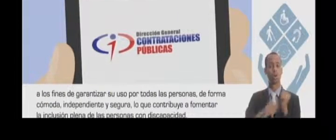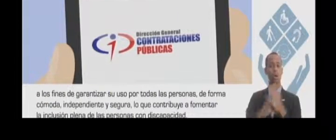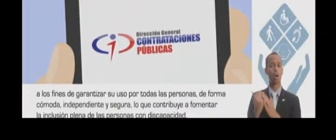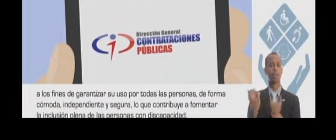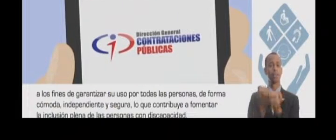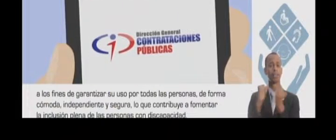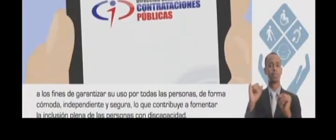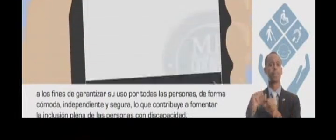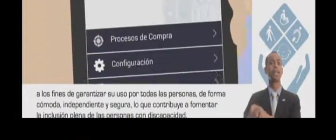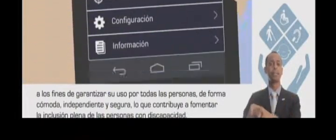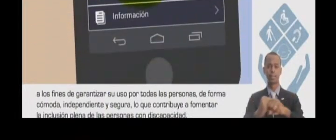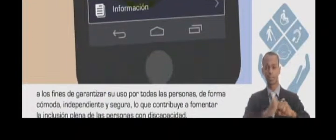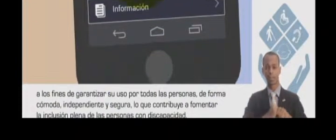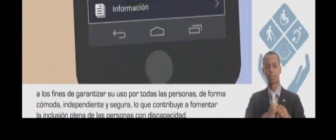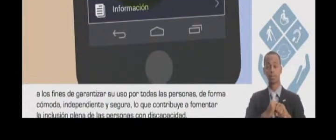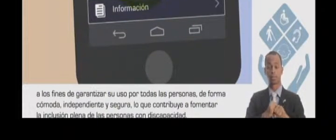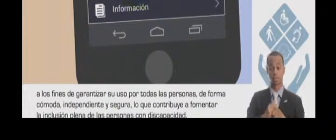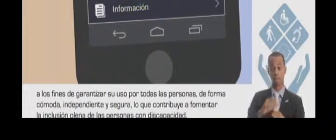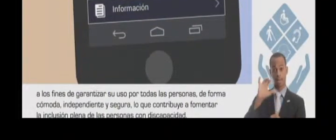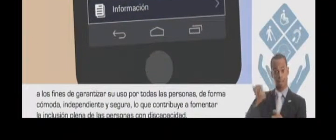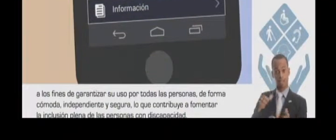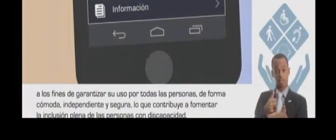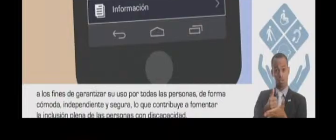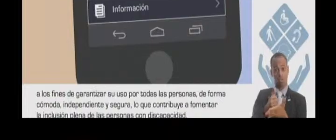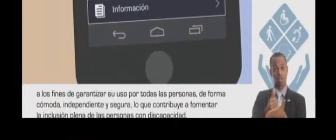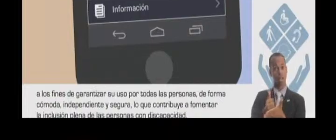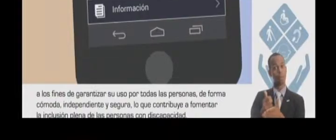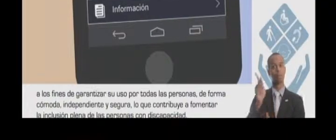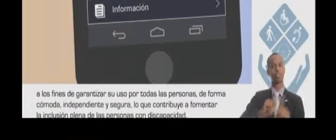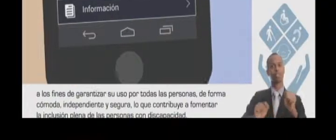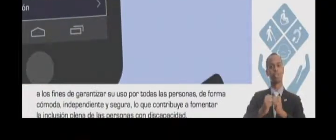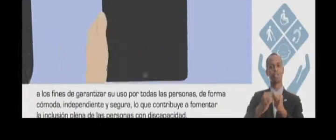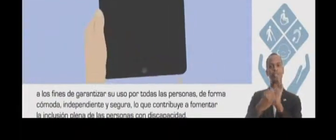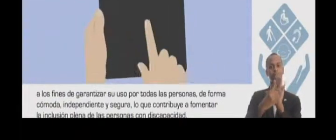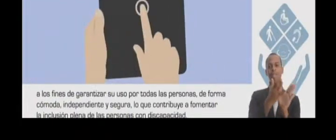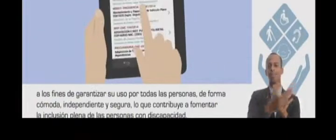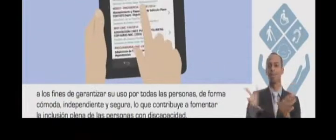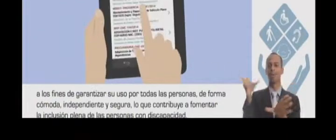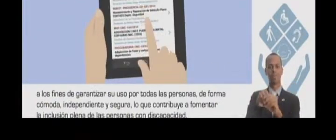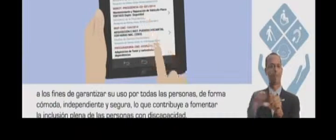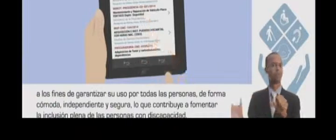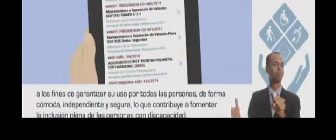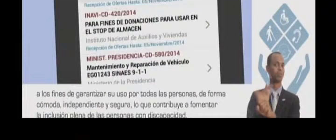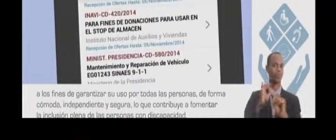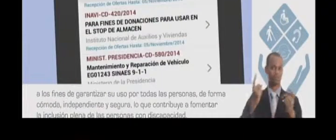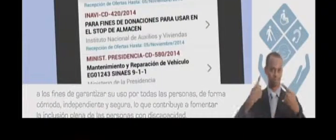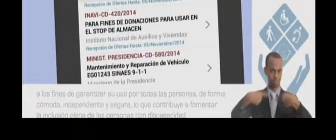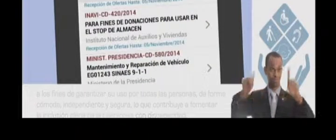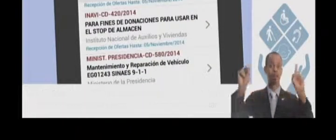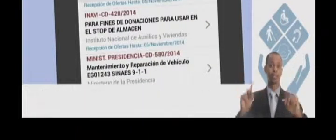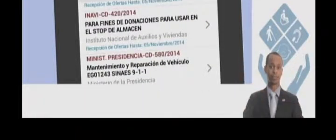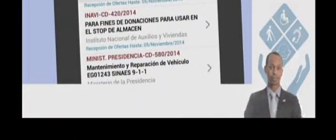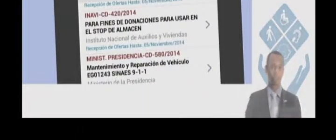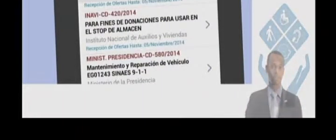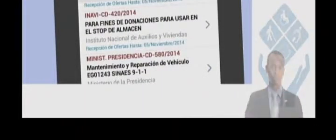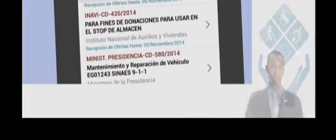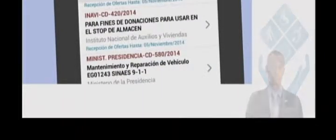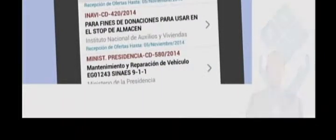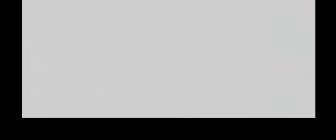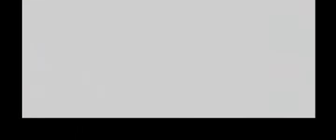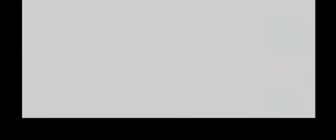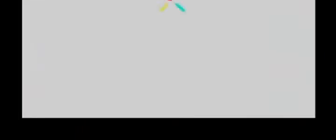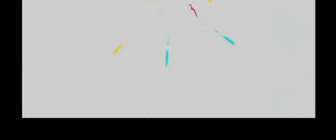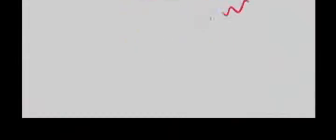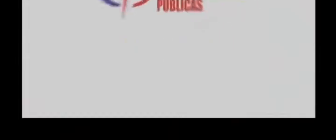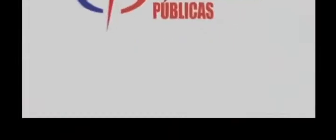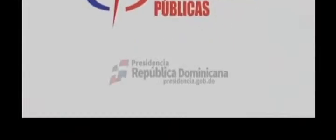molesta. Sí. Esa noción de que todo el que ejerce su derecho al voto es porque le dan una cajita. No, claro. Porque